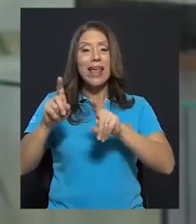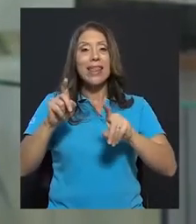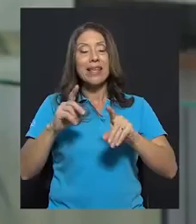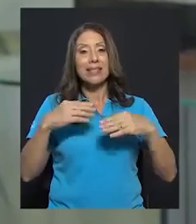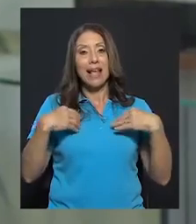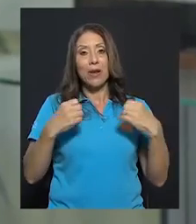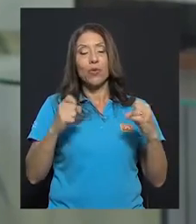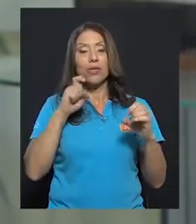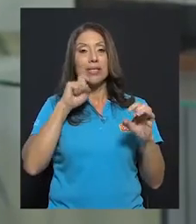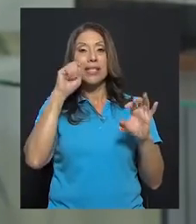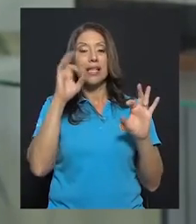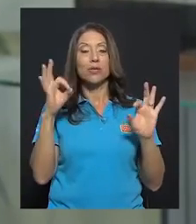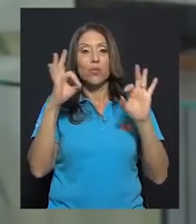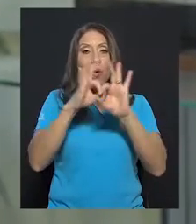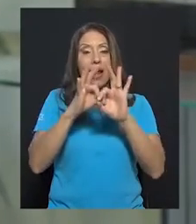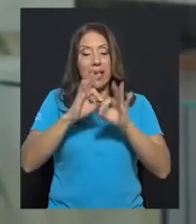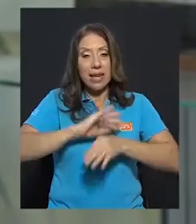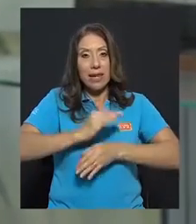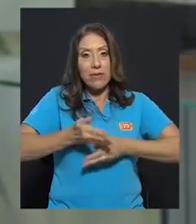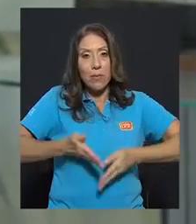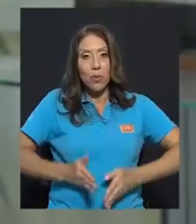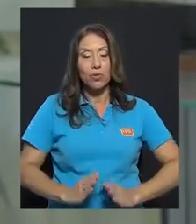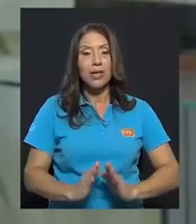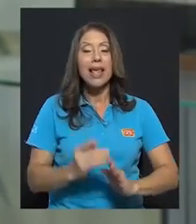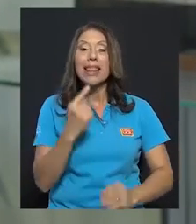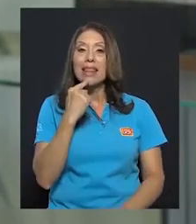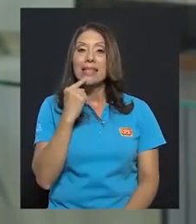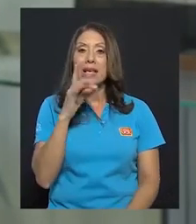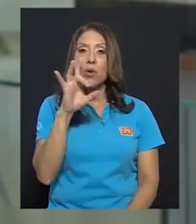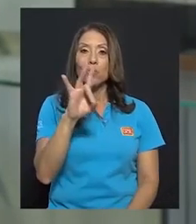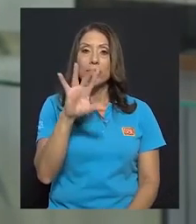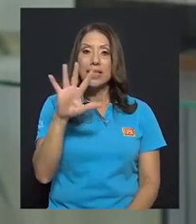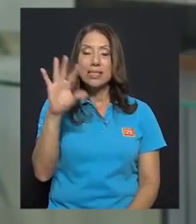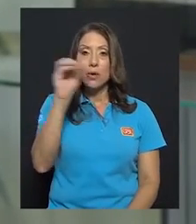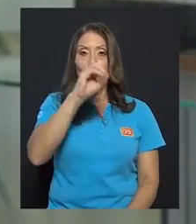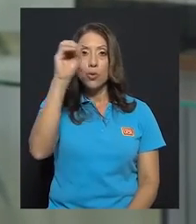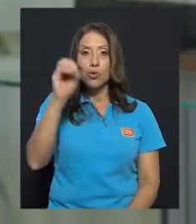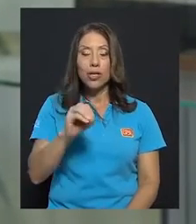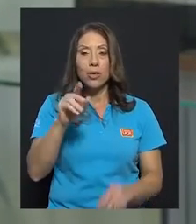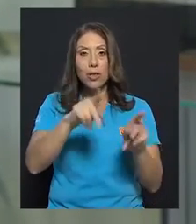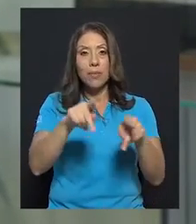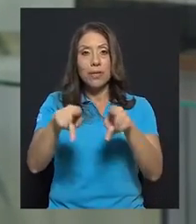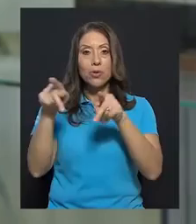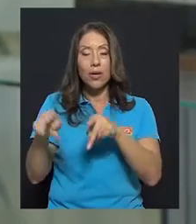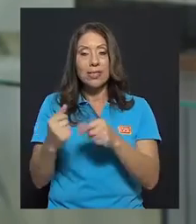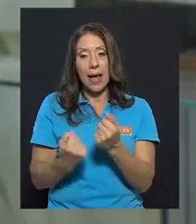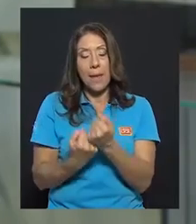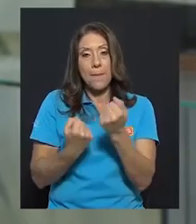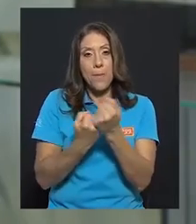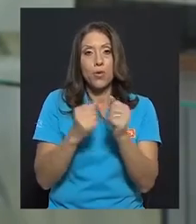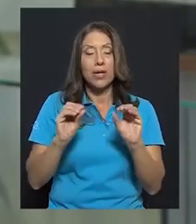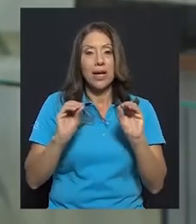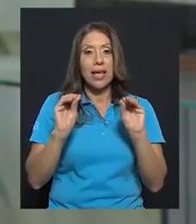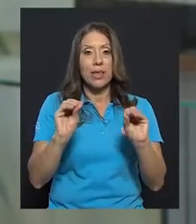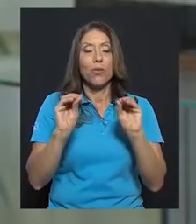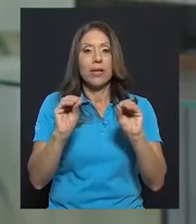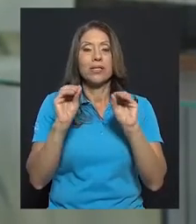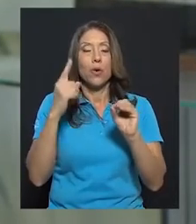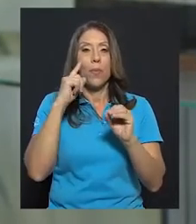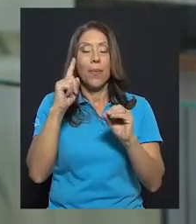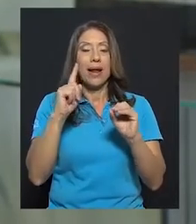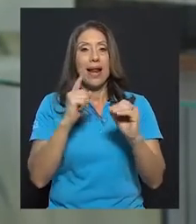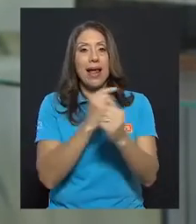y reproductiva señala con claridad que cerca de un 85% de personas apoyan la educación para la afectividad y la